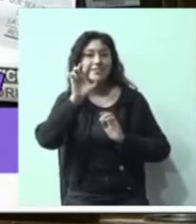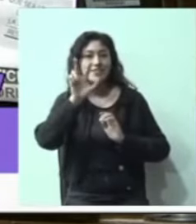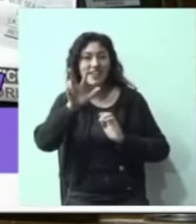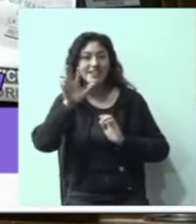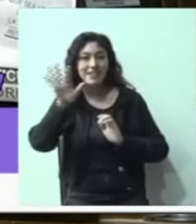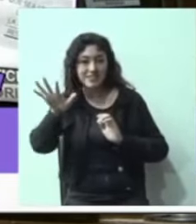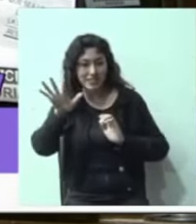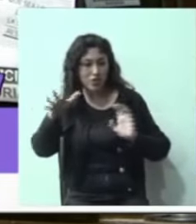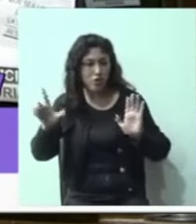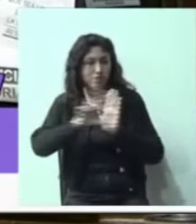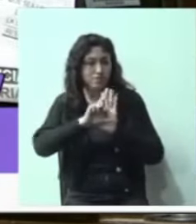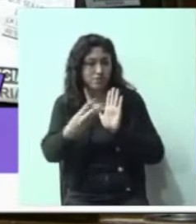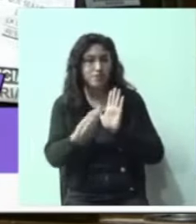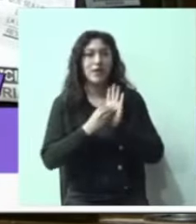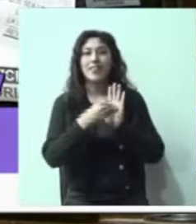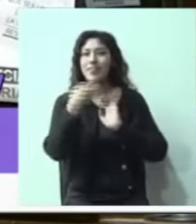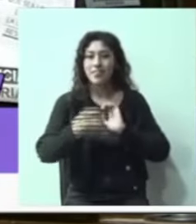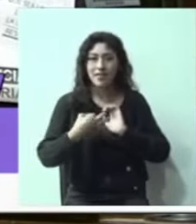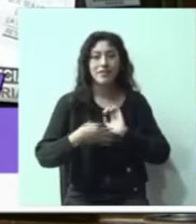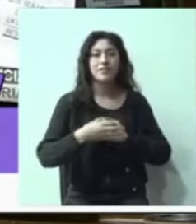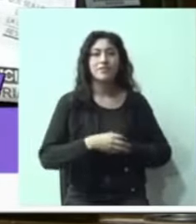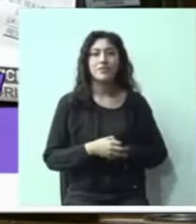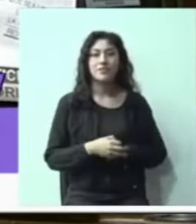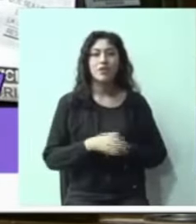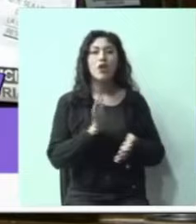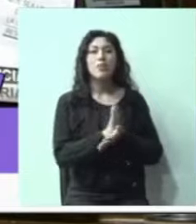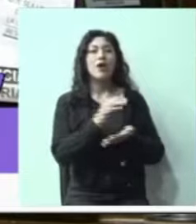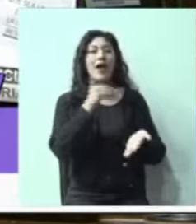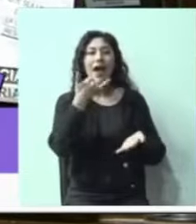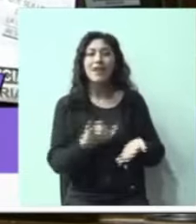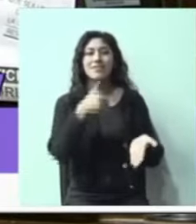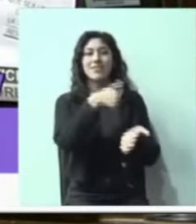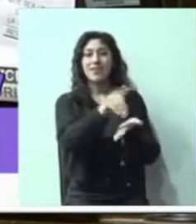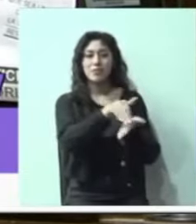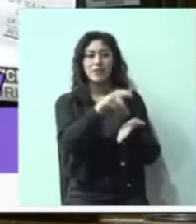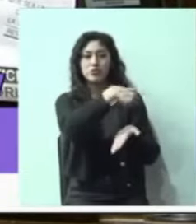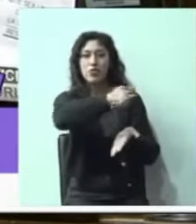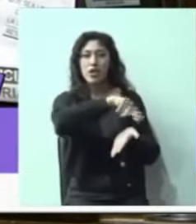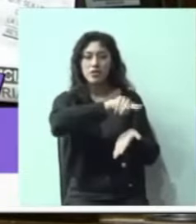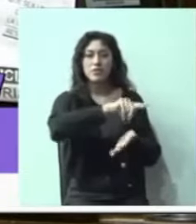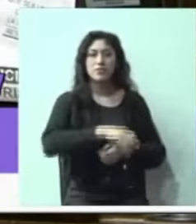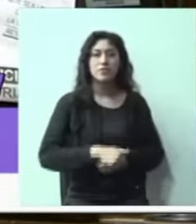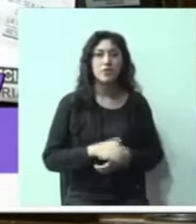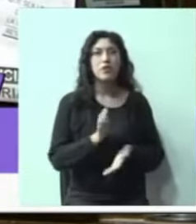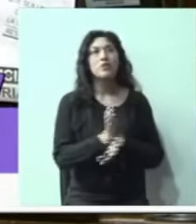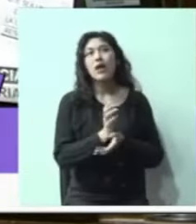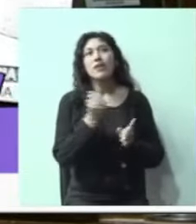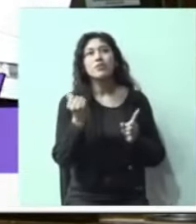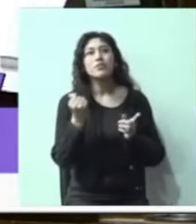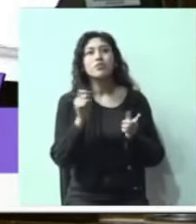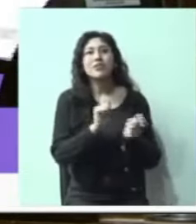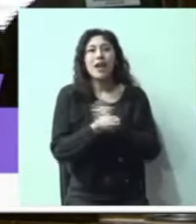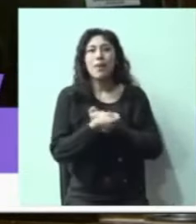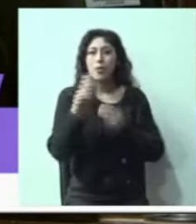Esto significaría continuar con esta postergación y discriminación. Se nos dice, hay un impacto presupuestario.